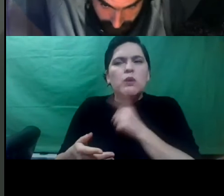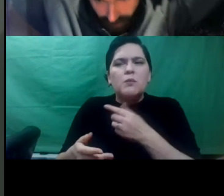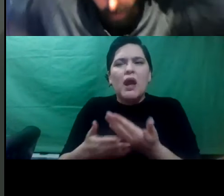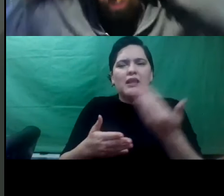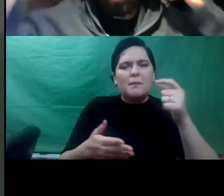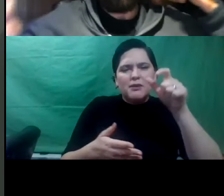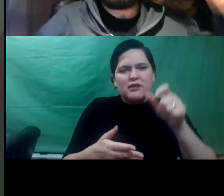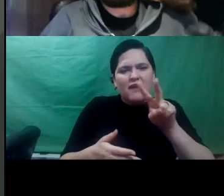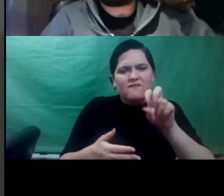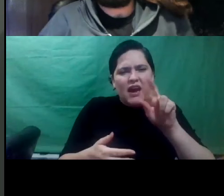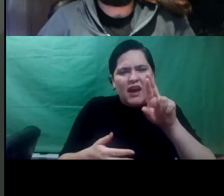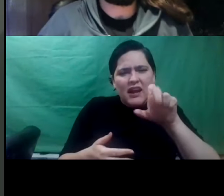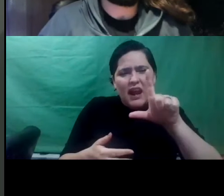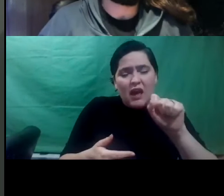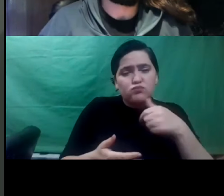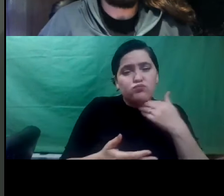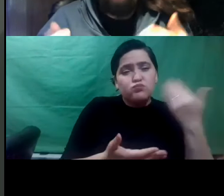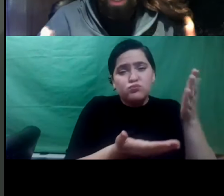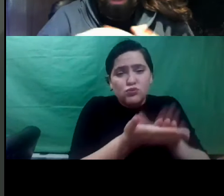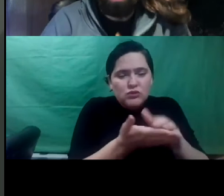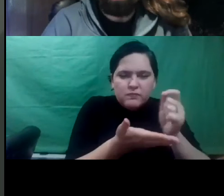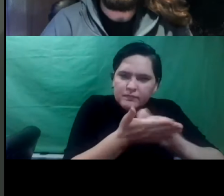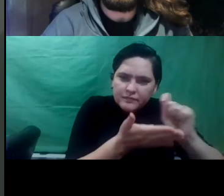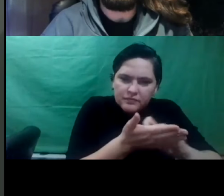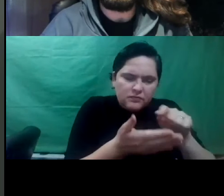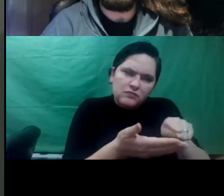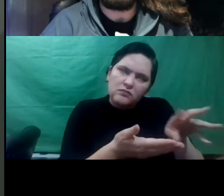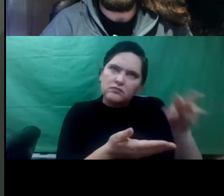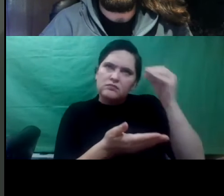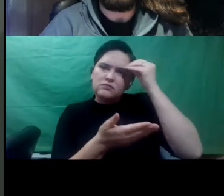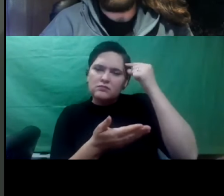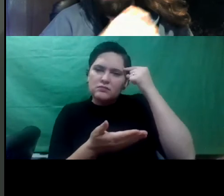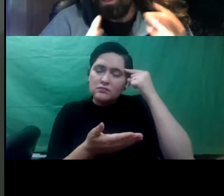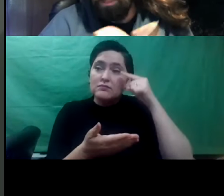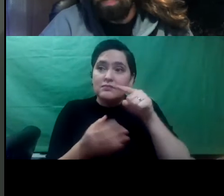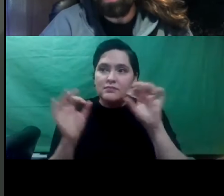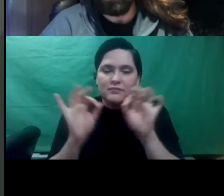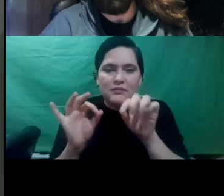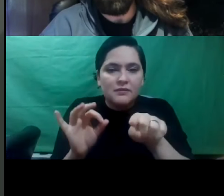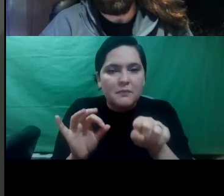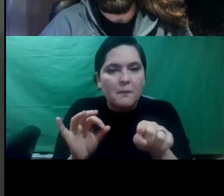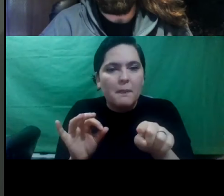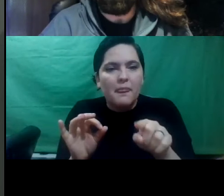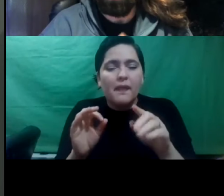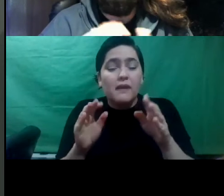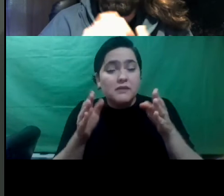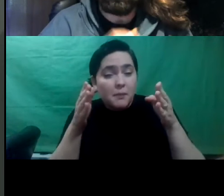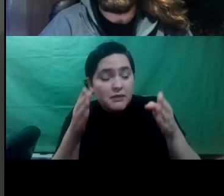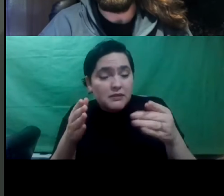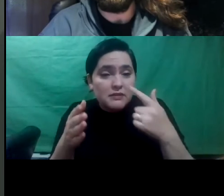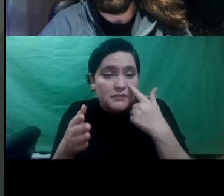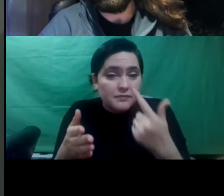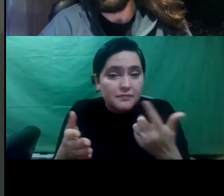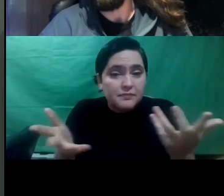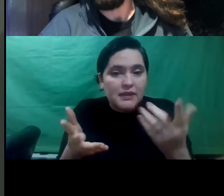morir, y al final, en la conclusión, voy a leer ahora, dicen lo siguiente. Hablan de la perspectiva que ellos plantean y dicen, desde esta perspectiva,